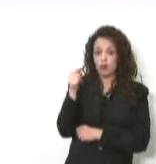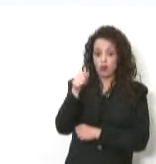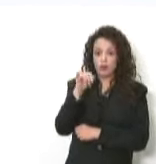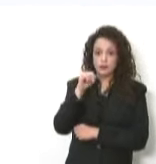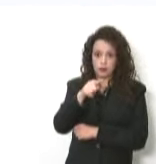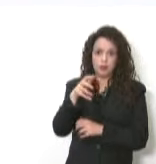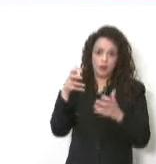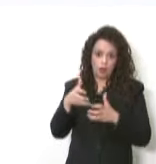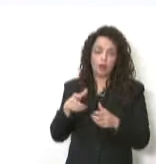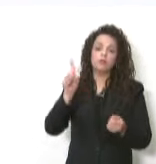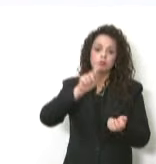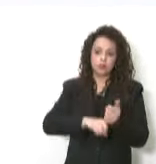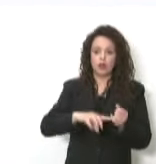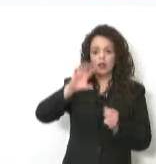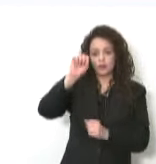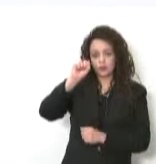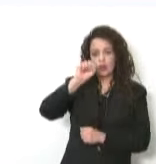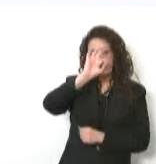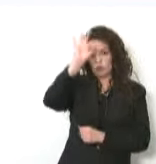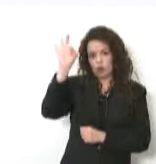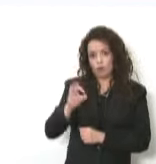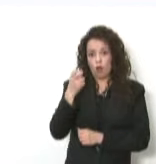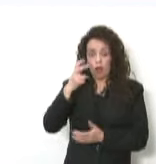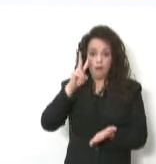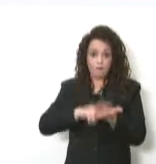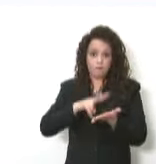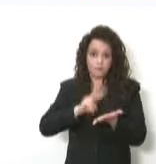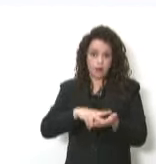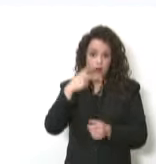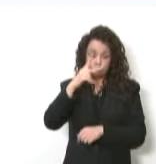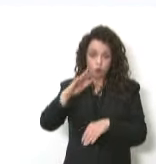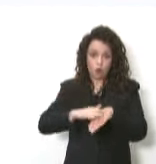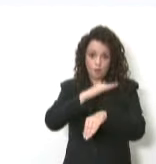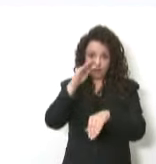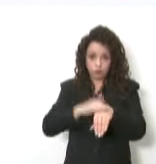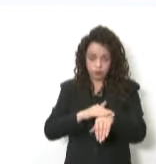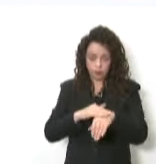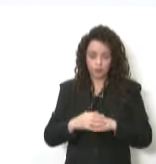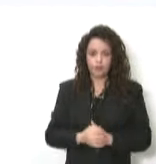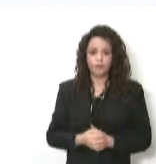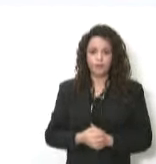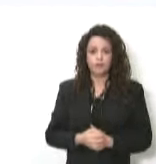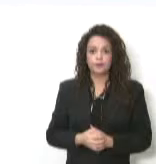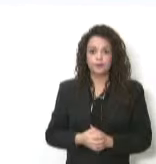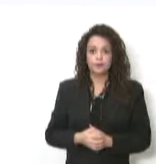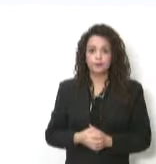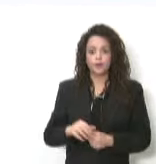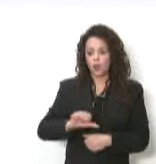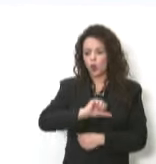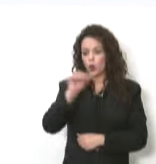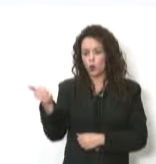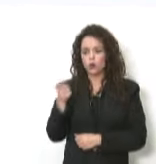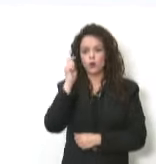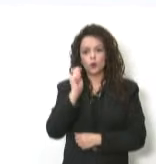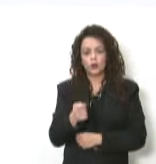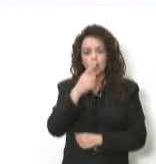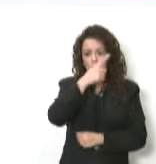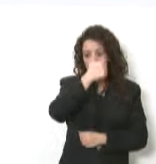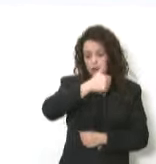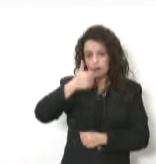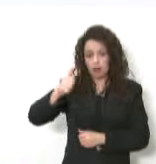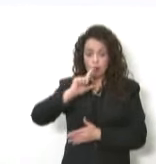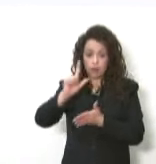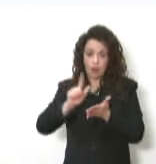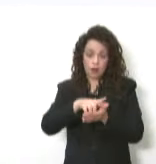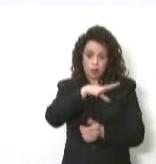el 60%. De la calificación. Luego las específicas, la que le corresponde a cada sujeto, que están en la ley